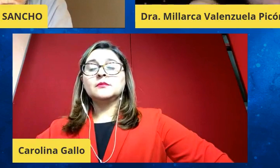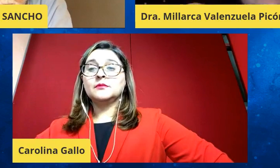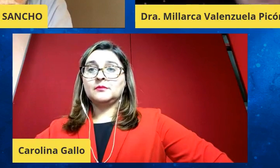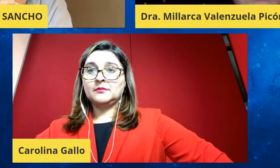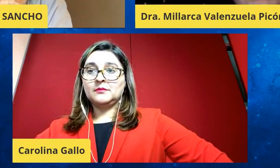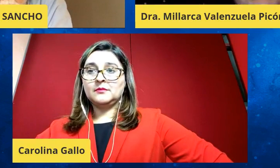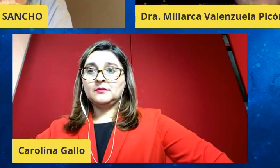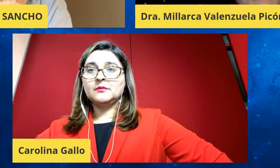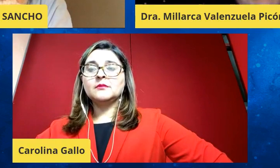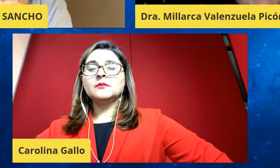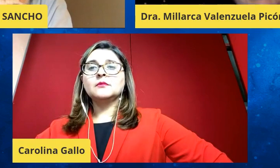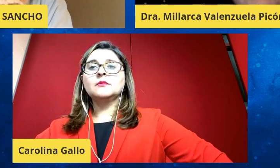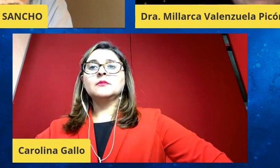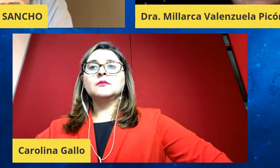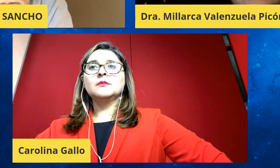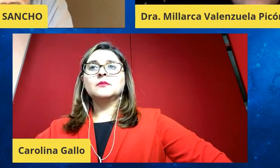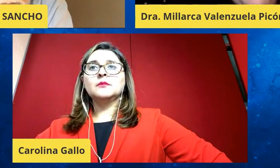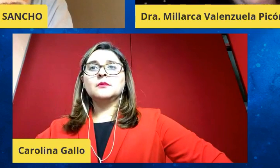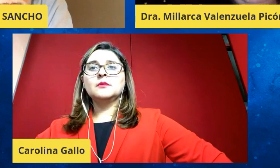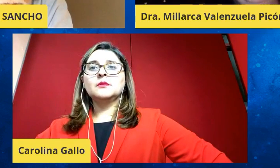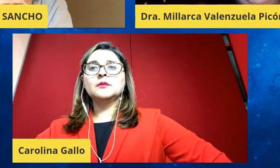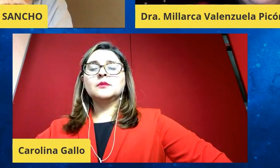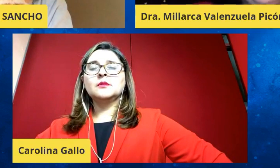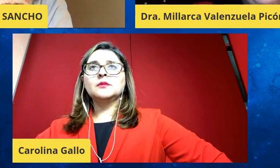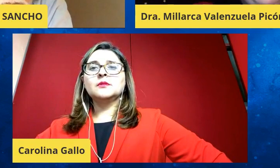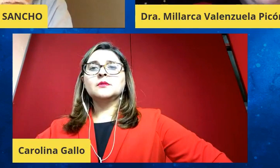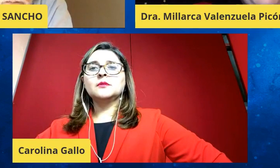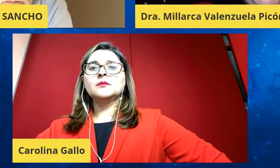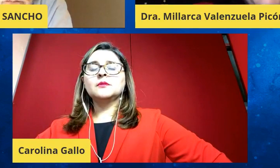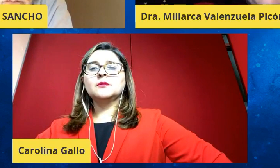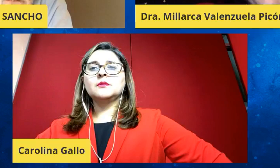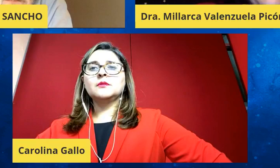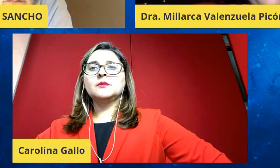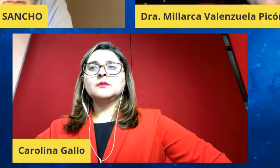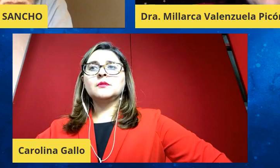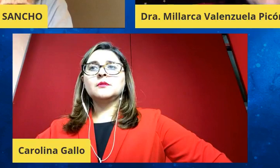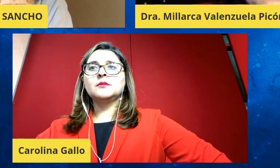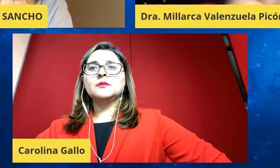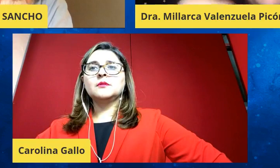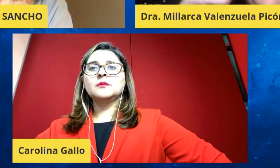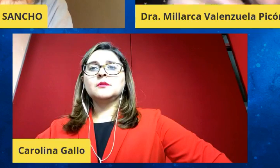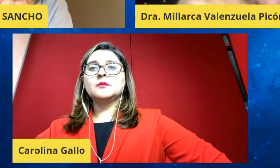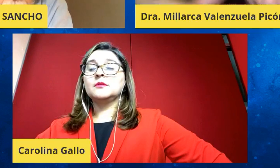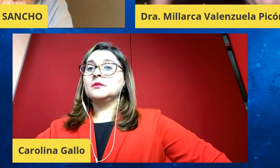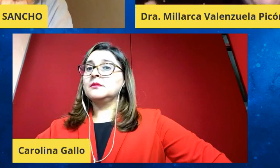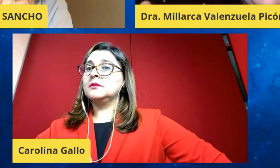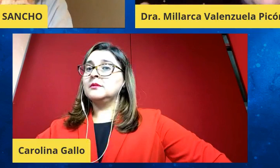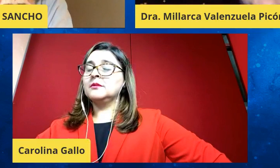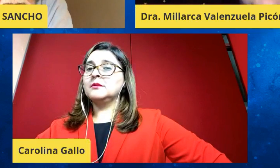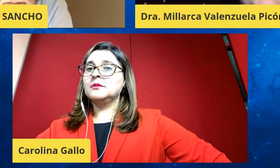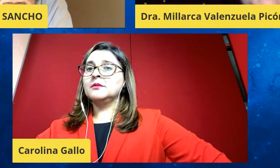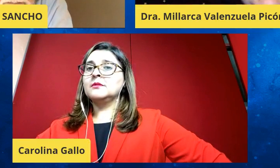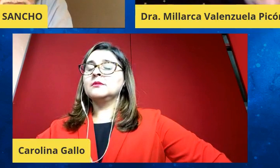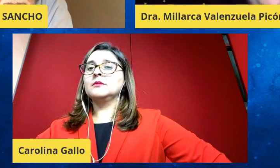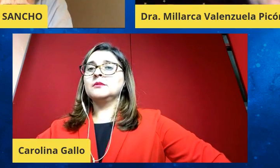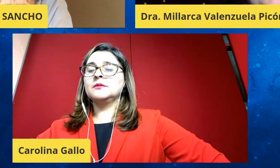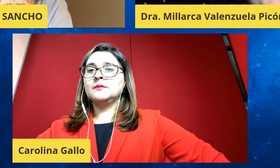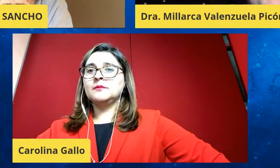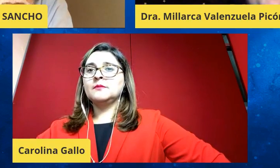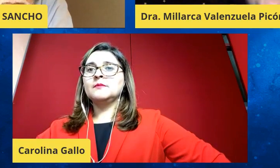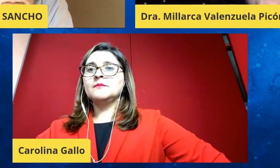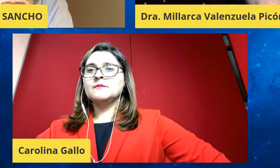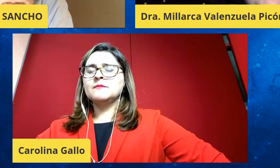recogieron, hasta los que sobreviven en la Tierra sin destruirse y transformarse en suelo. Y eso